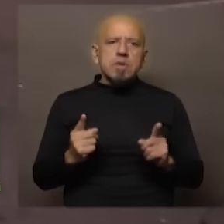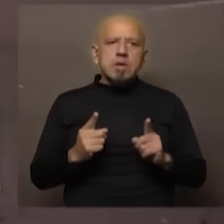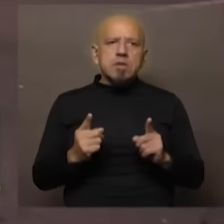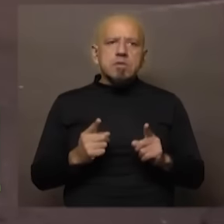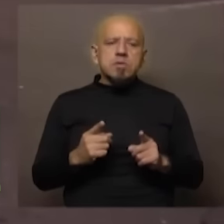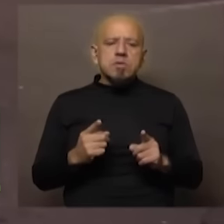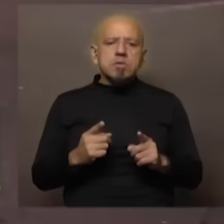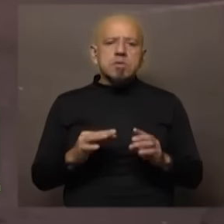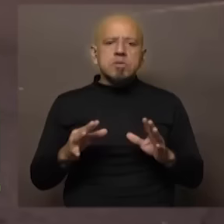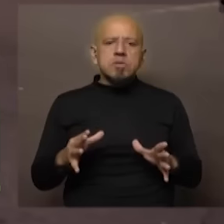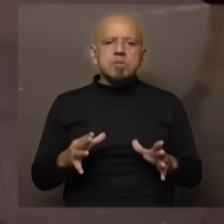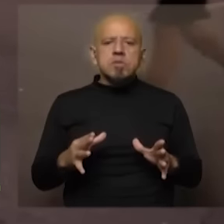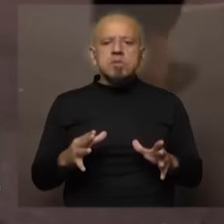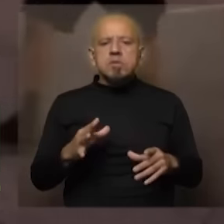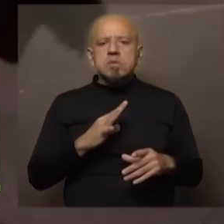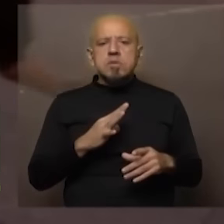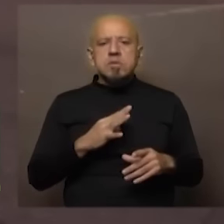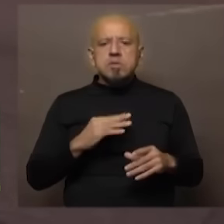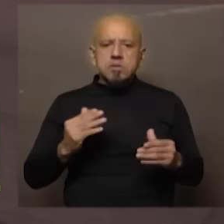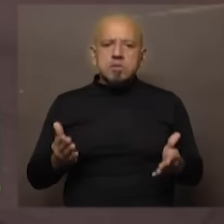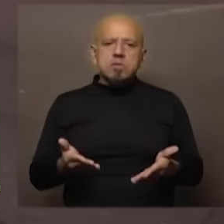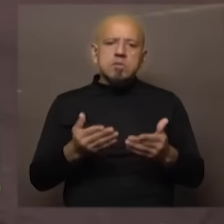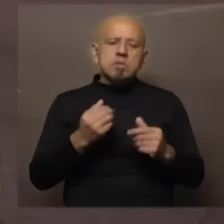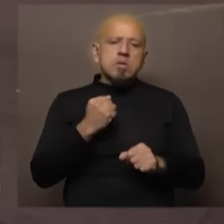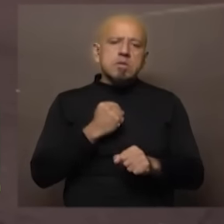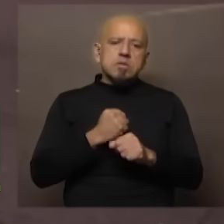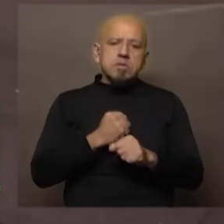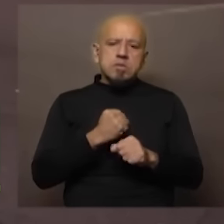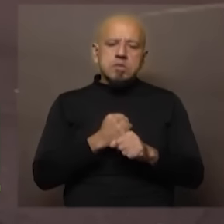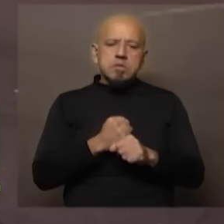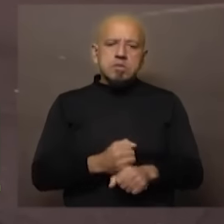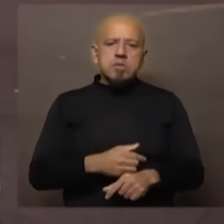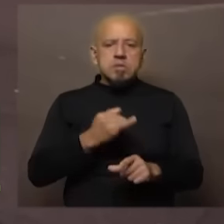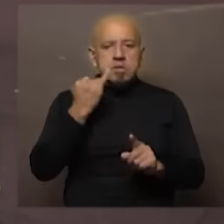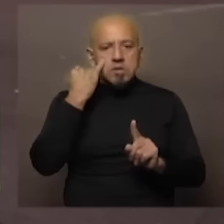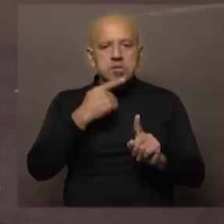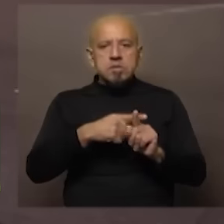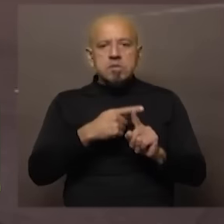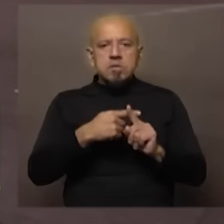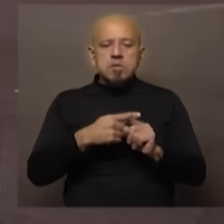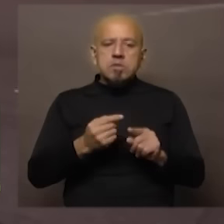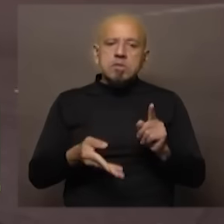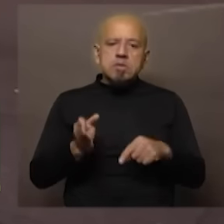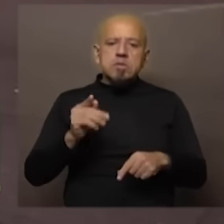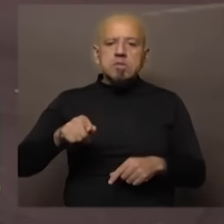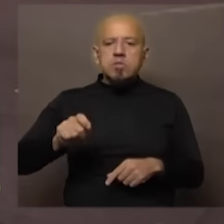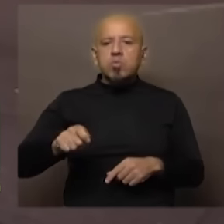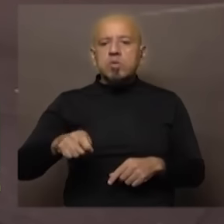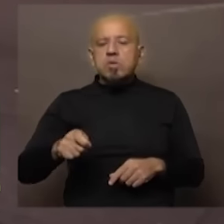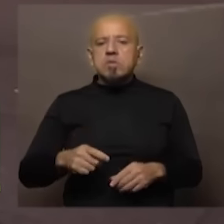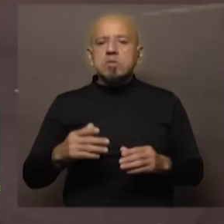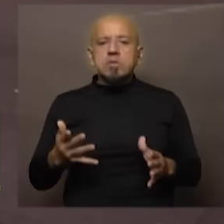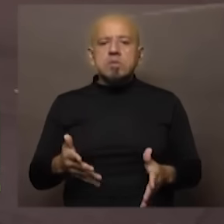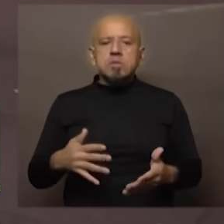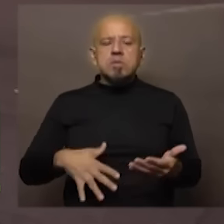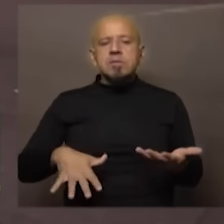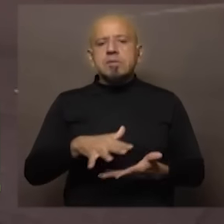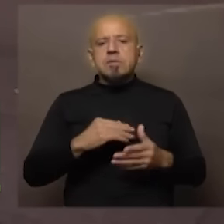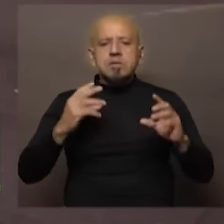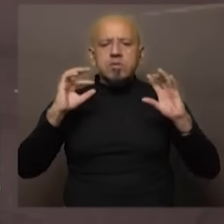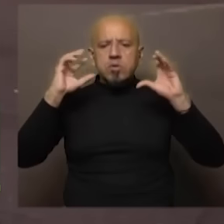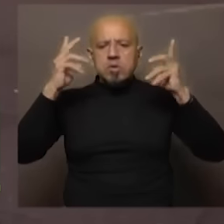comunicado donde se alienta a las trabajadoras sexuales a acudir a la justicia en torno a situaciones de violencia,